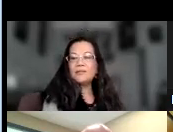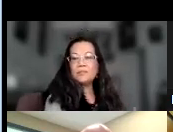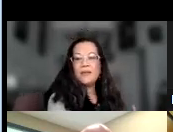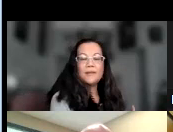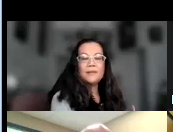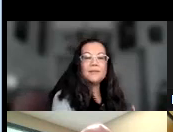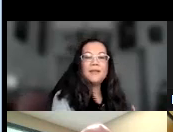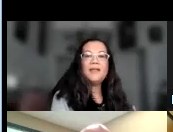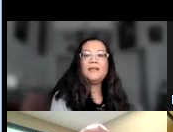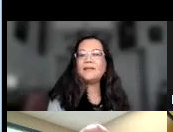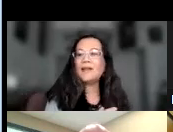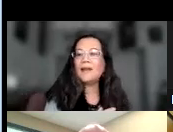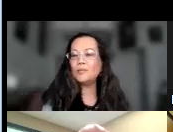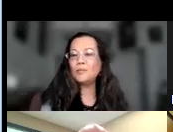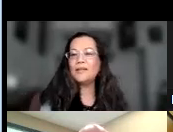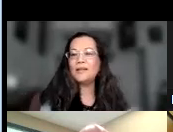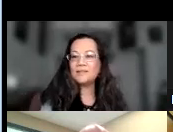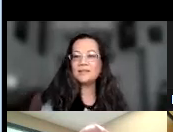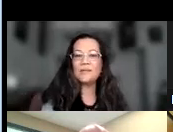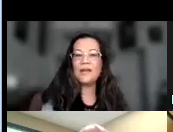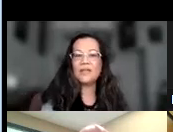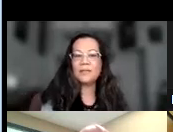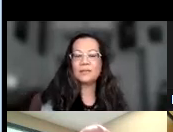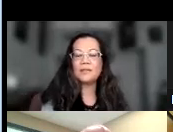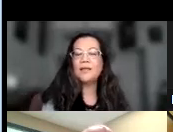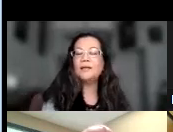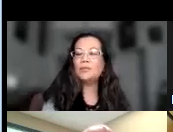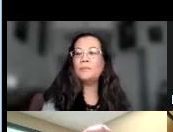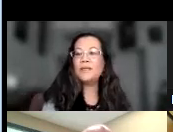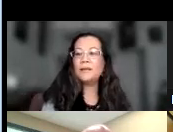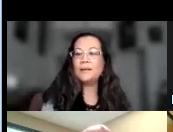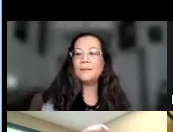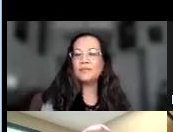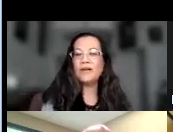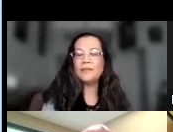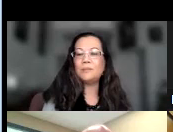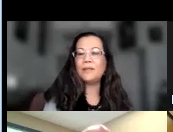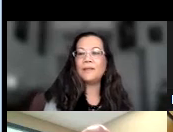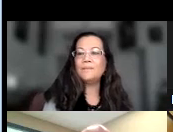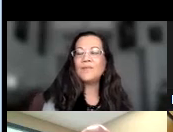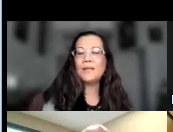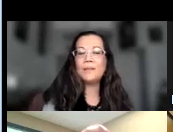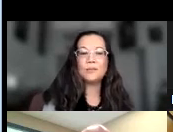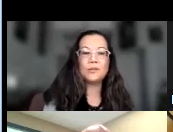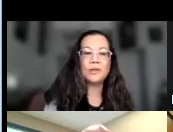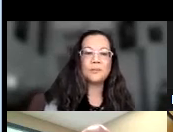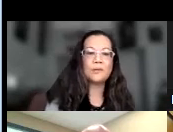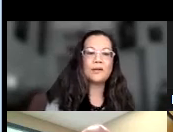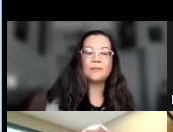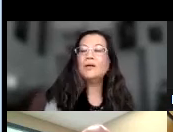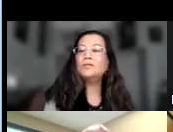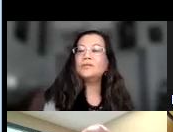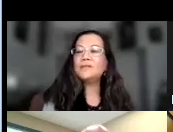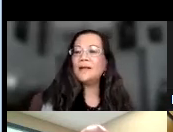tienen dificultad con barreras culturales y de idiomas y con la navegación del sistema va a ser proporcionado.